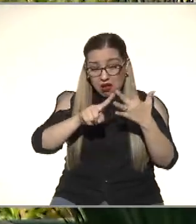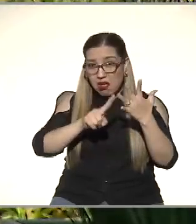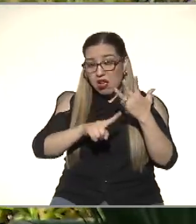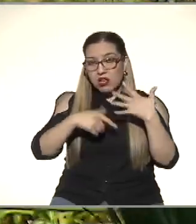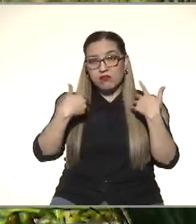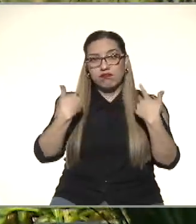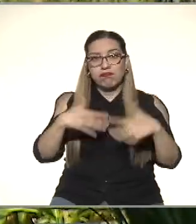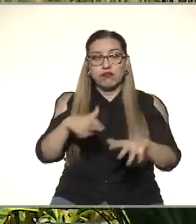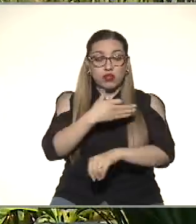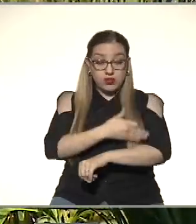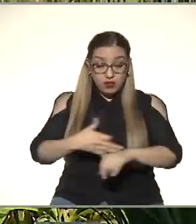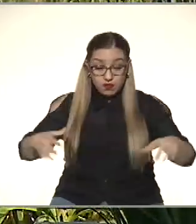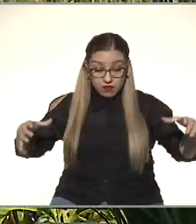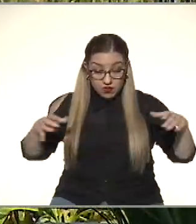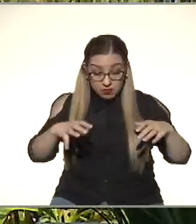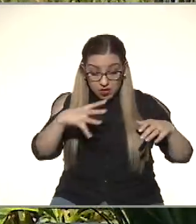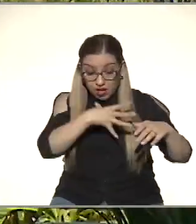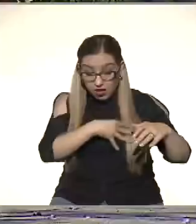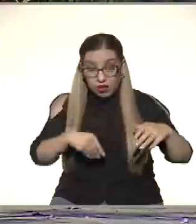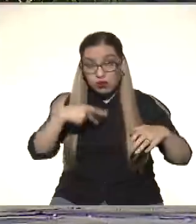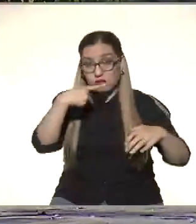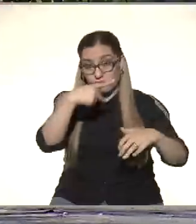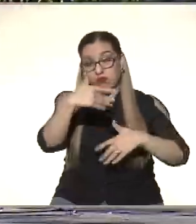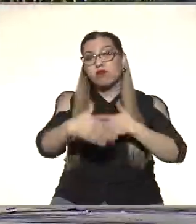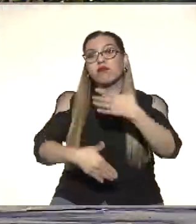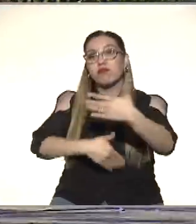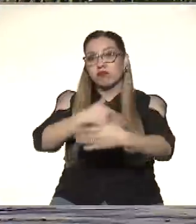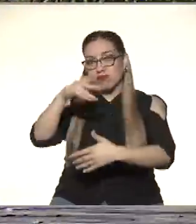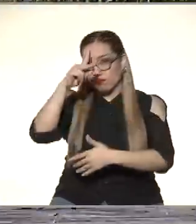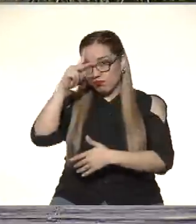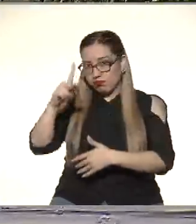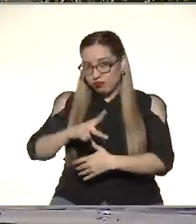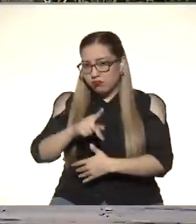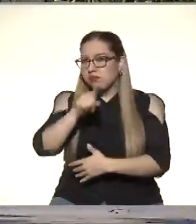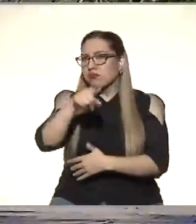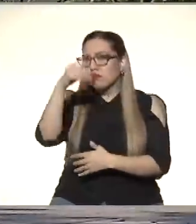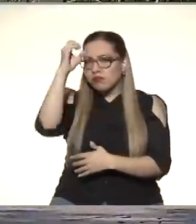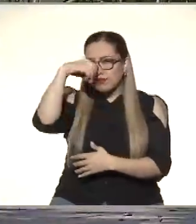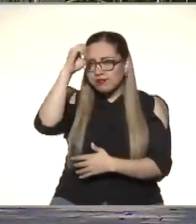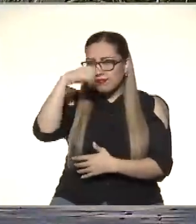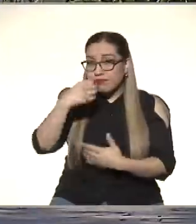la familia y los hijos en particular. ¿Qué opinas?